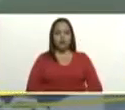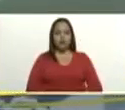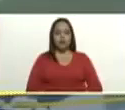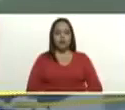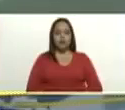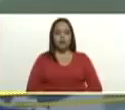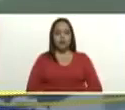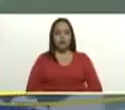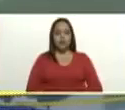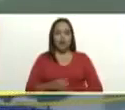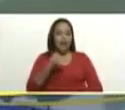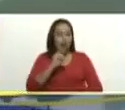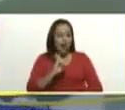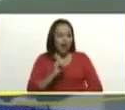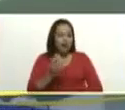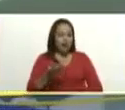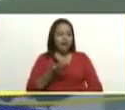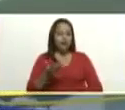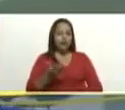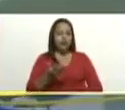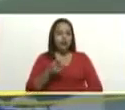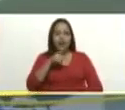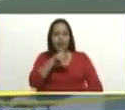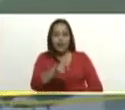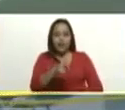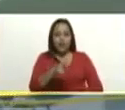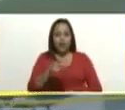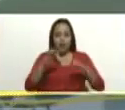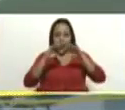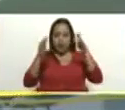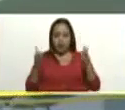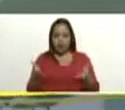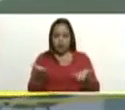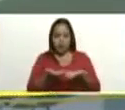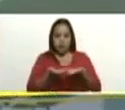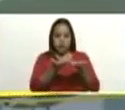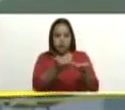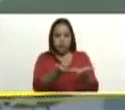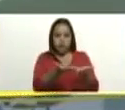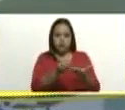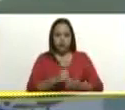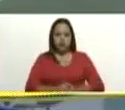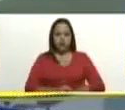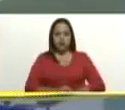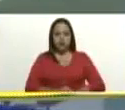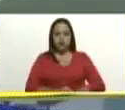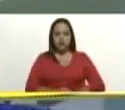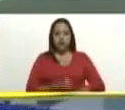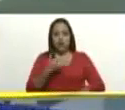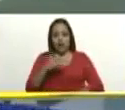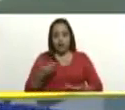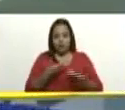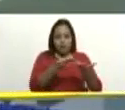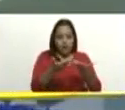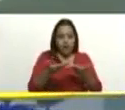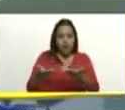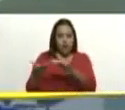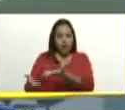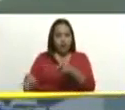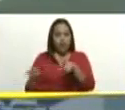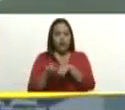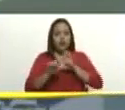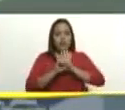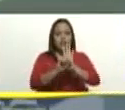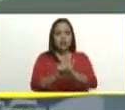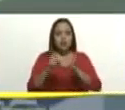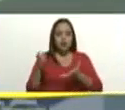es esta estatuilla que hemos entregado como símbolo del